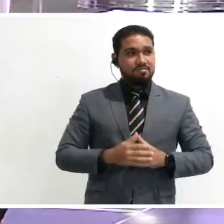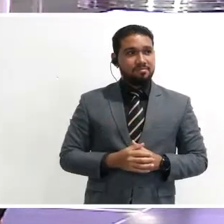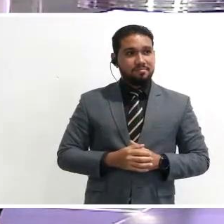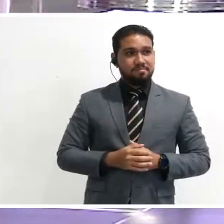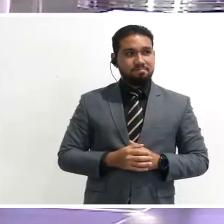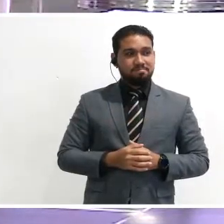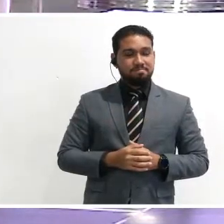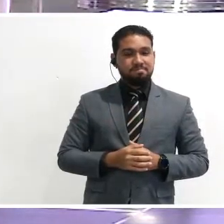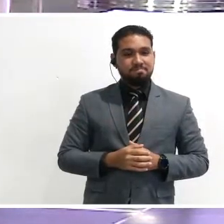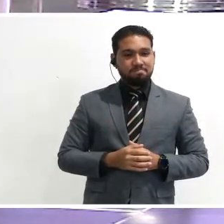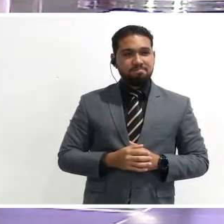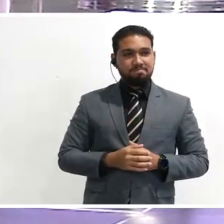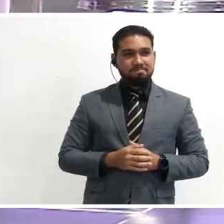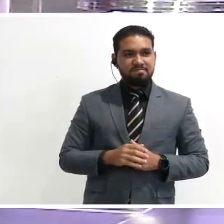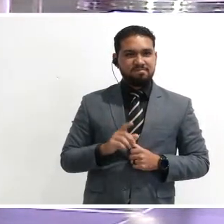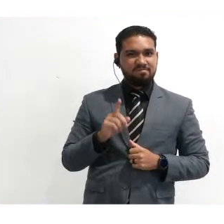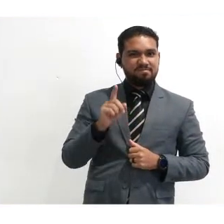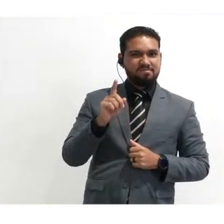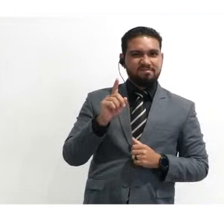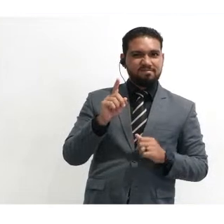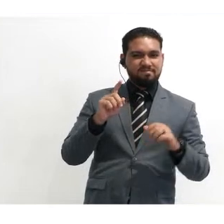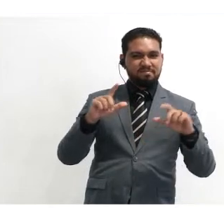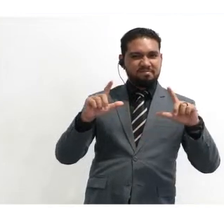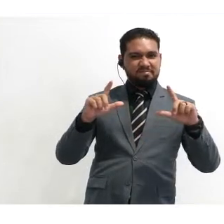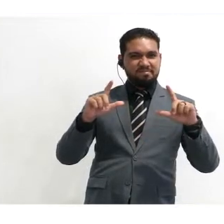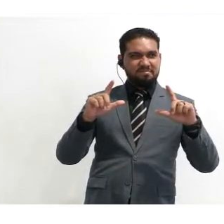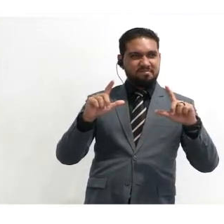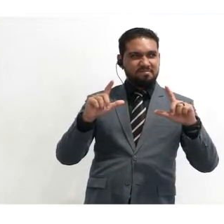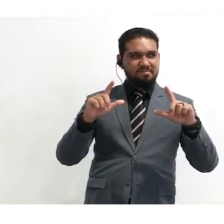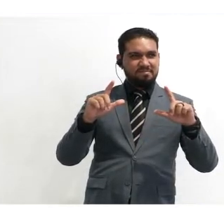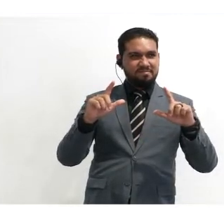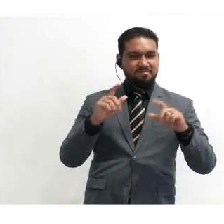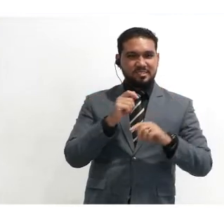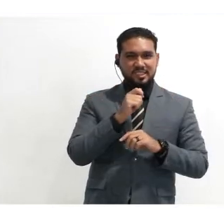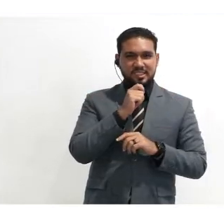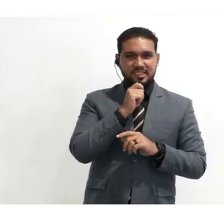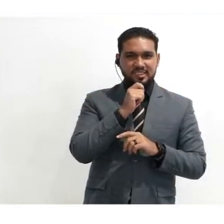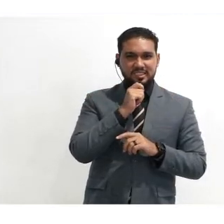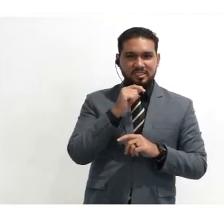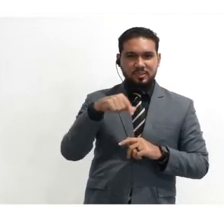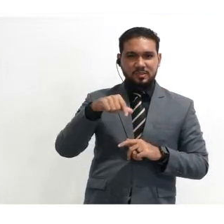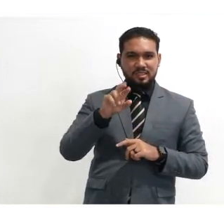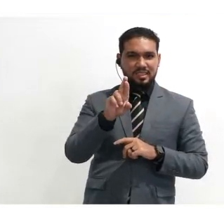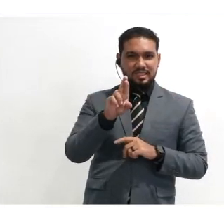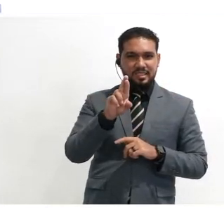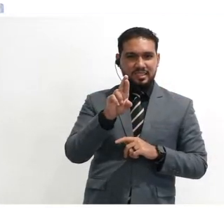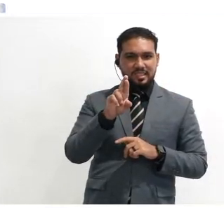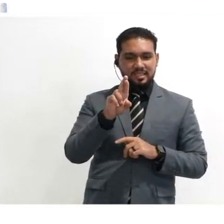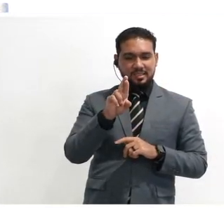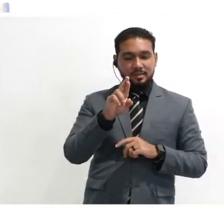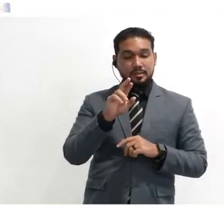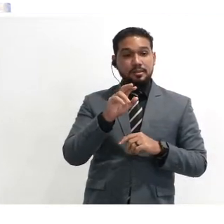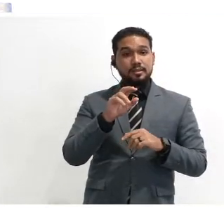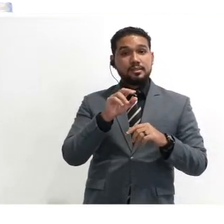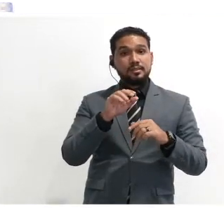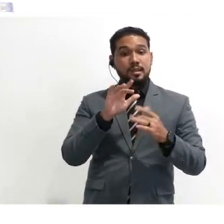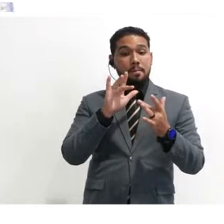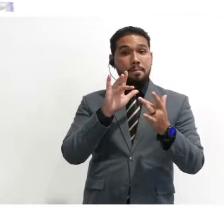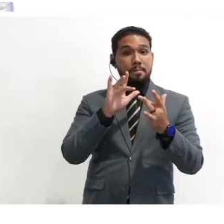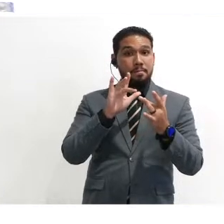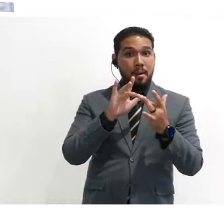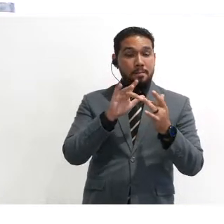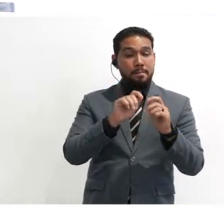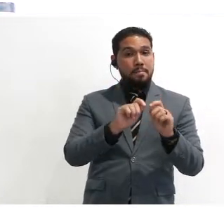Ese es el QR que ustedes deben, por favor, tomar para que puedan registrarse. Tienen que colocar su